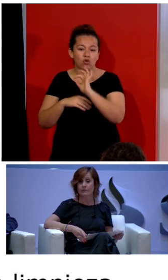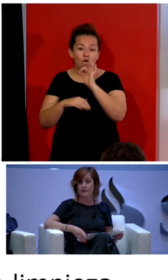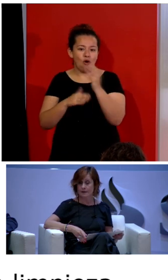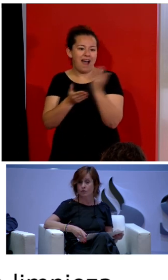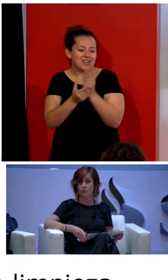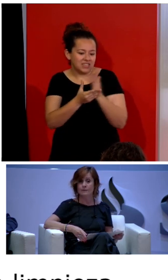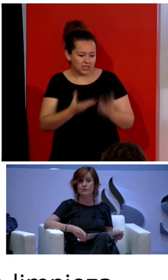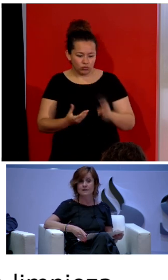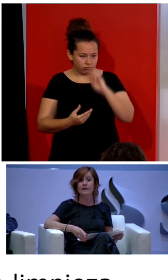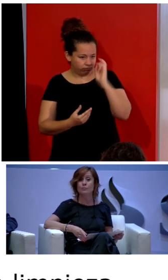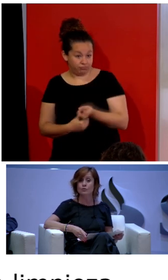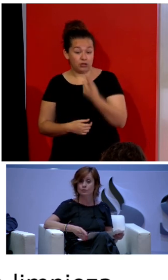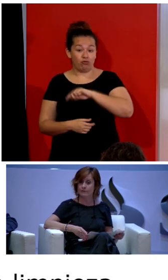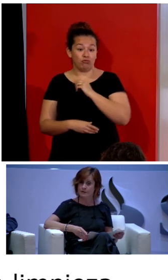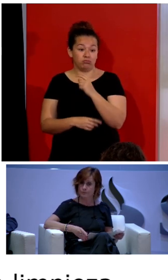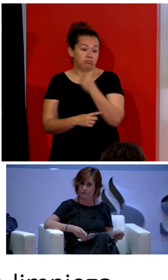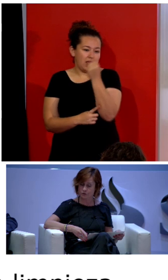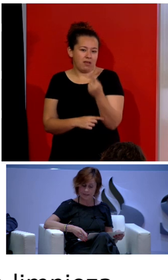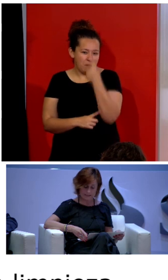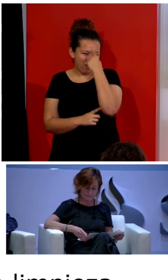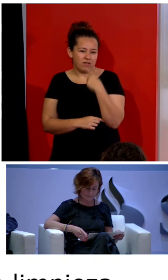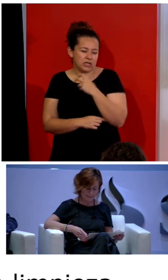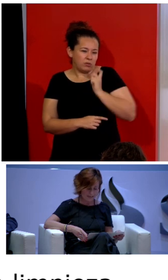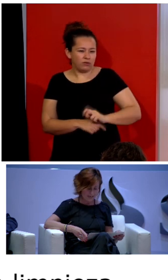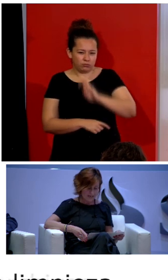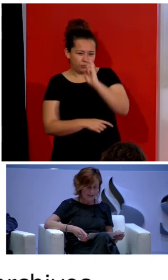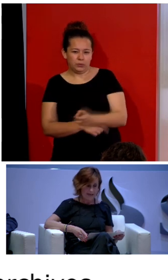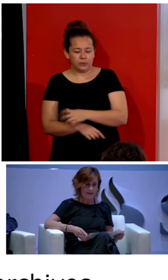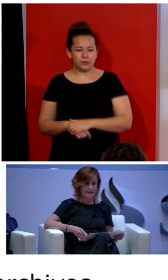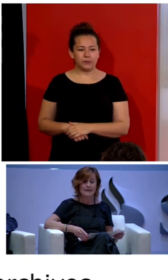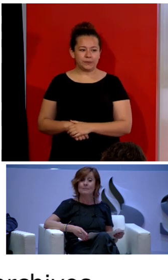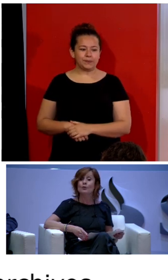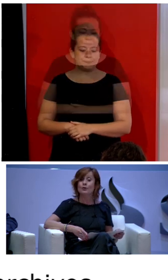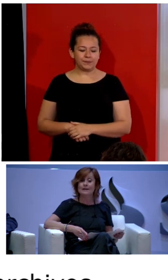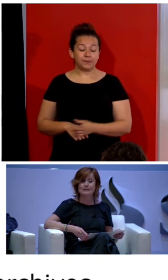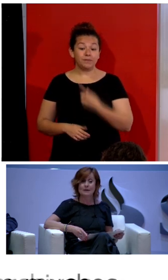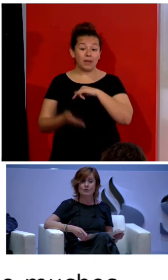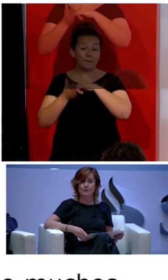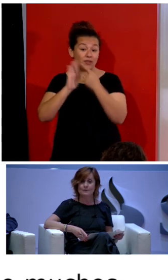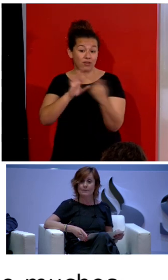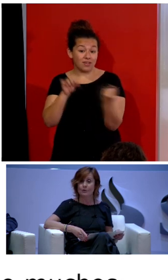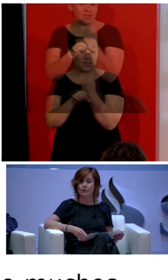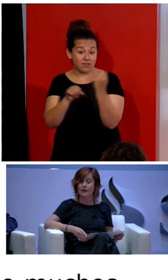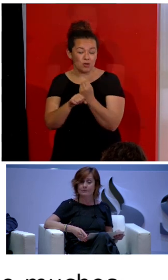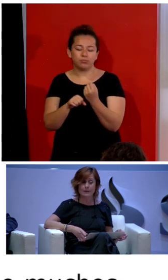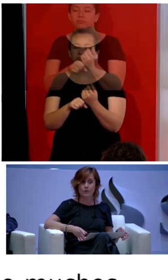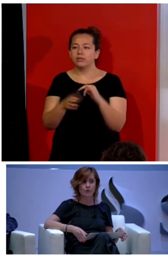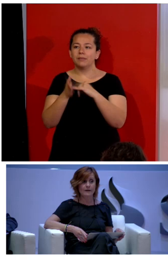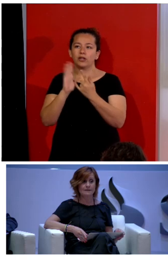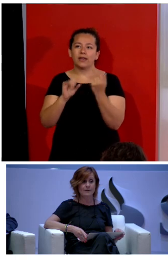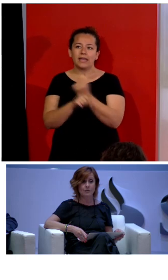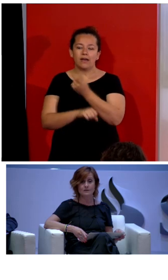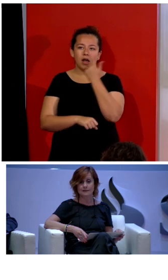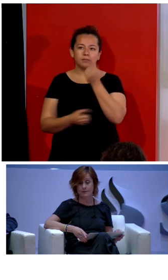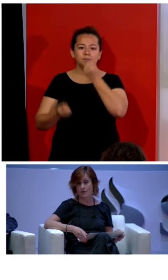etcétera, etcétera. Con lo cual hemos diseñado muchos perfiles profesionales. La metodología de trabajo. La metodología